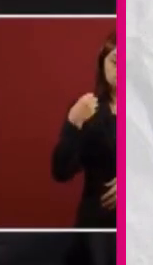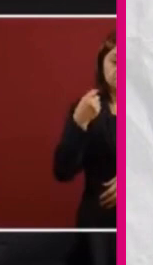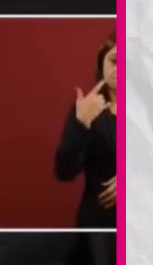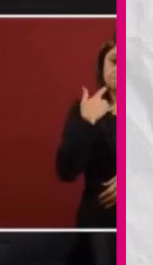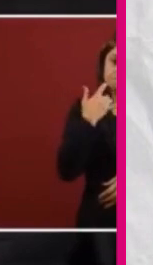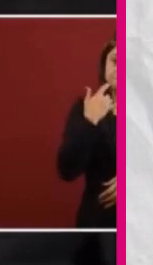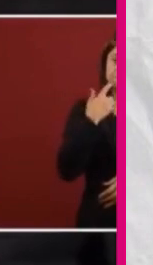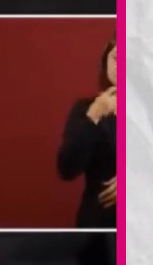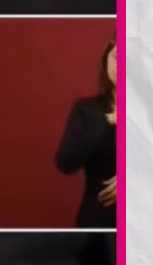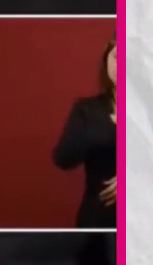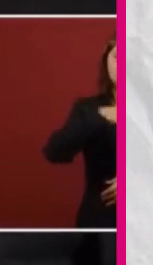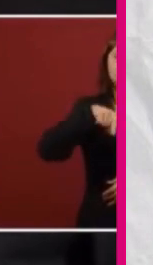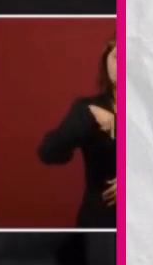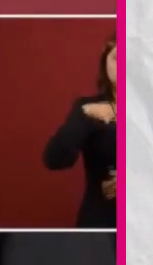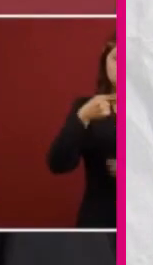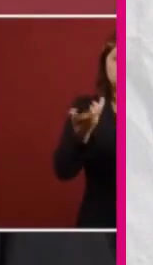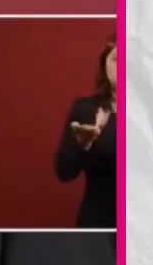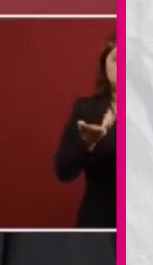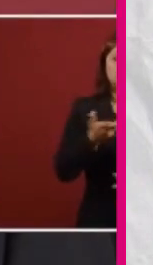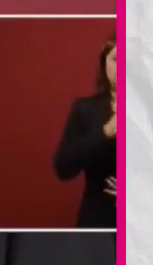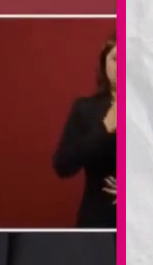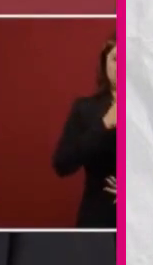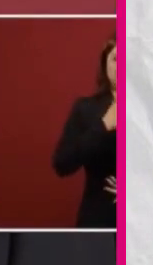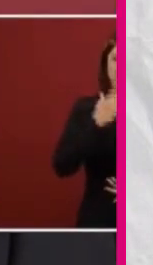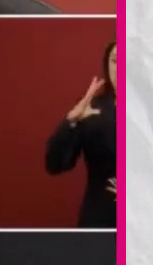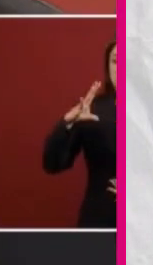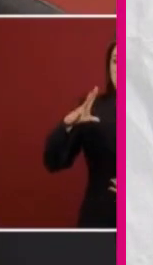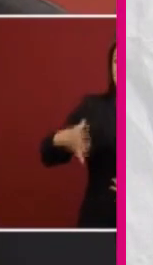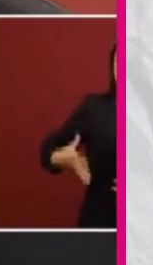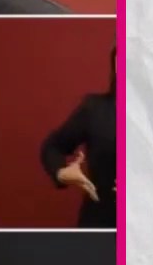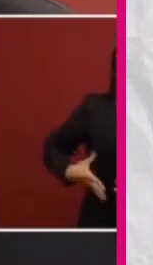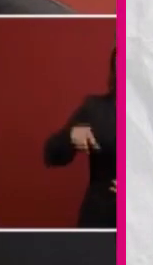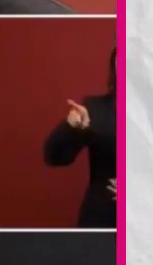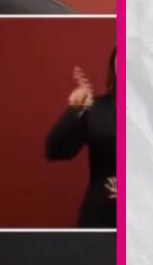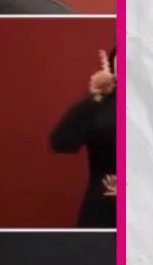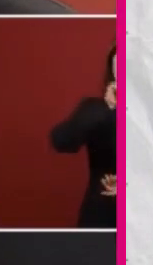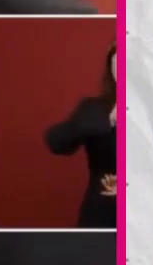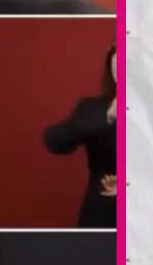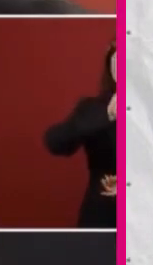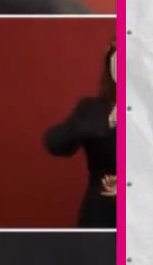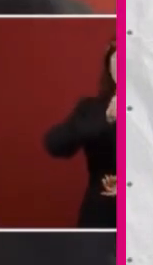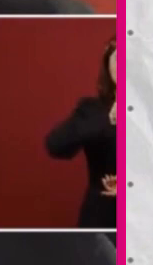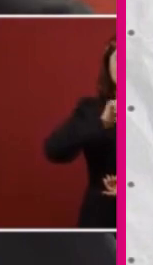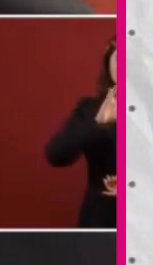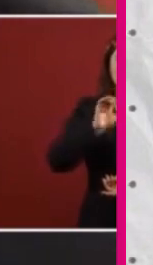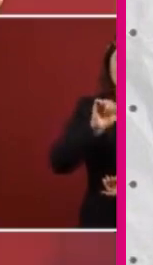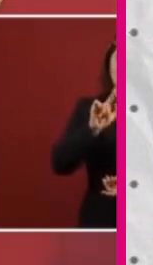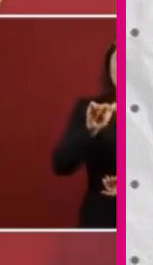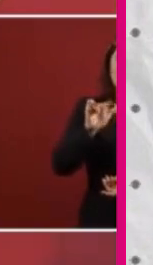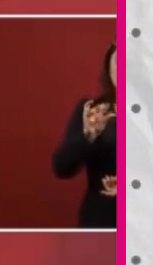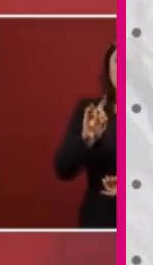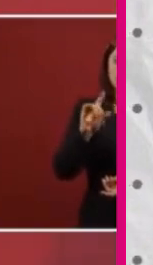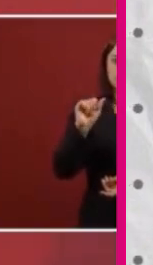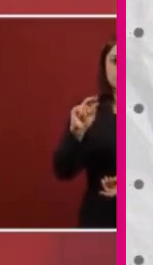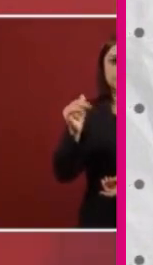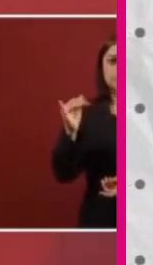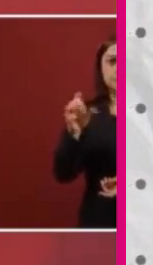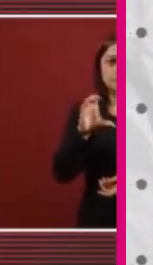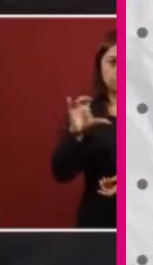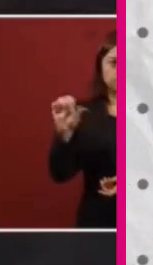para mí es un orgullo que esté Claudia Sheinbaum de jefa de gobierno, es